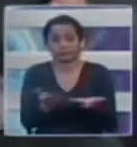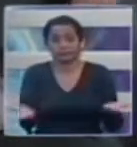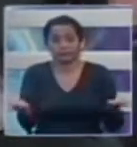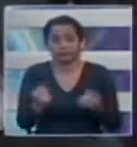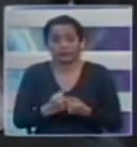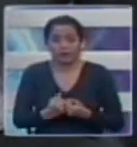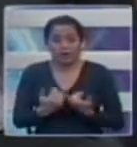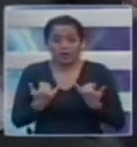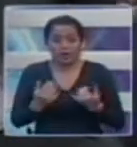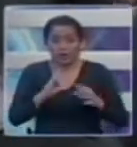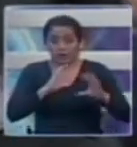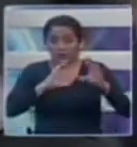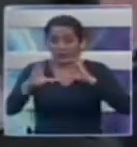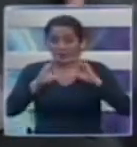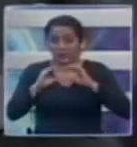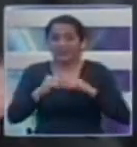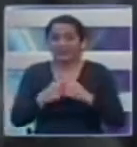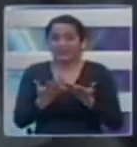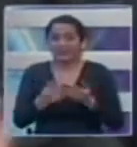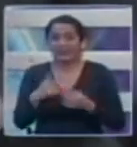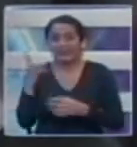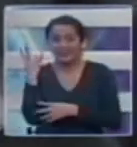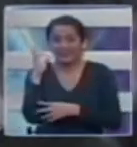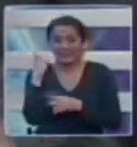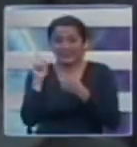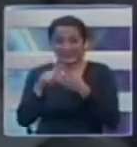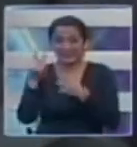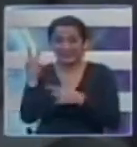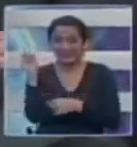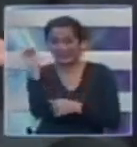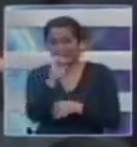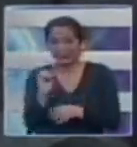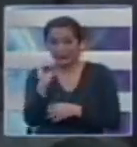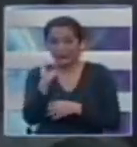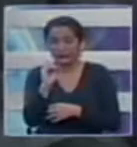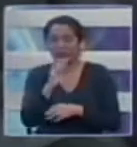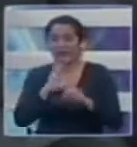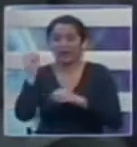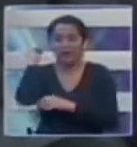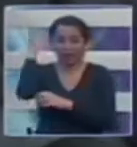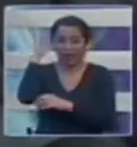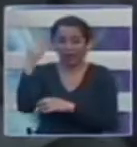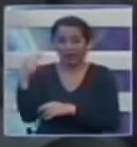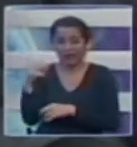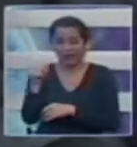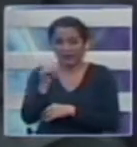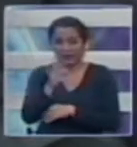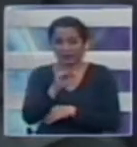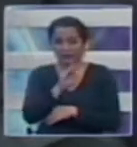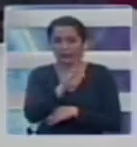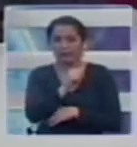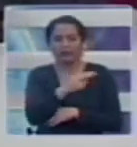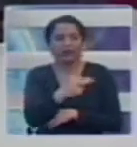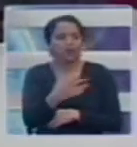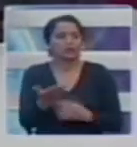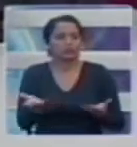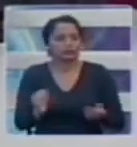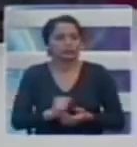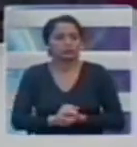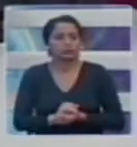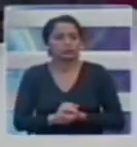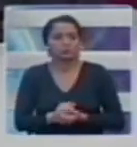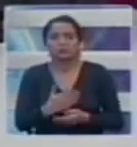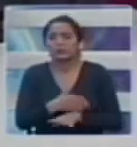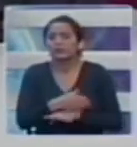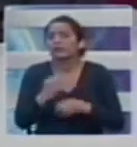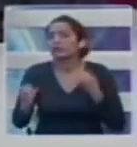el Hábitat comienza desde el 17 al 20, pero después de toda esta sesión de Hábitat vamos a